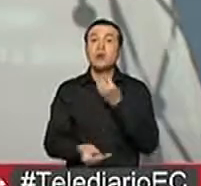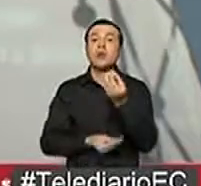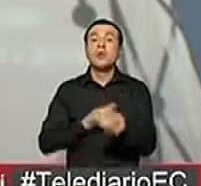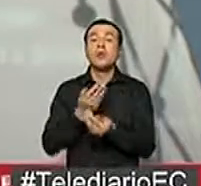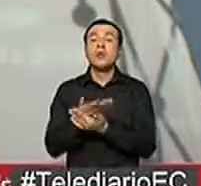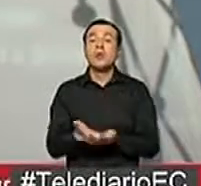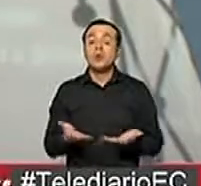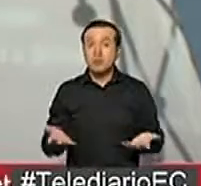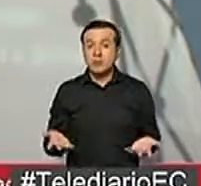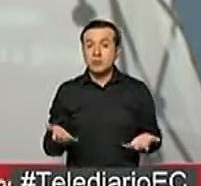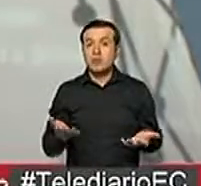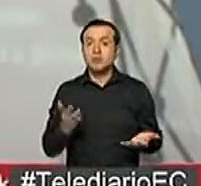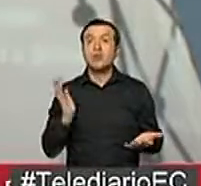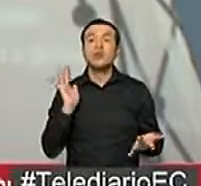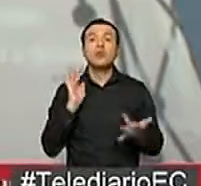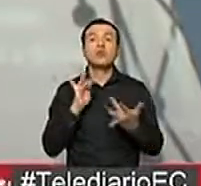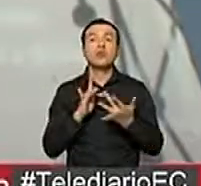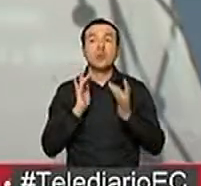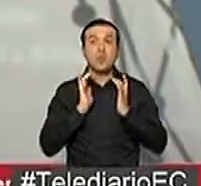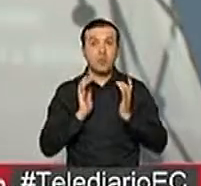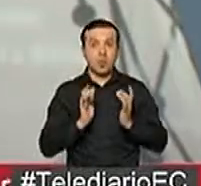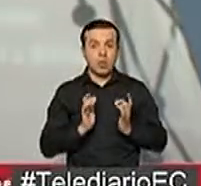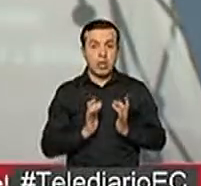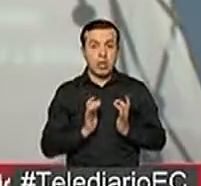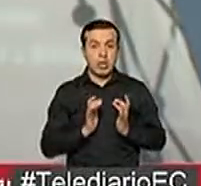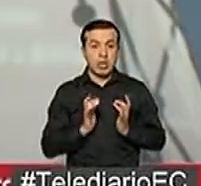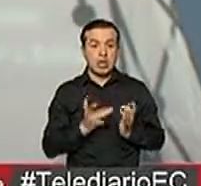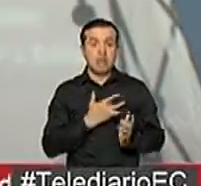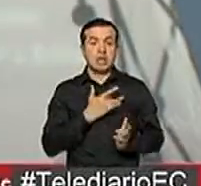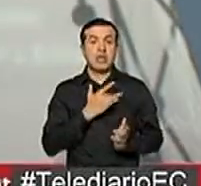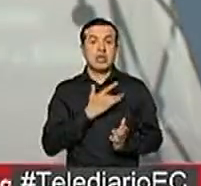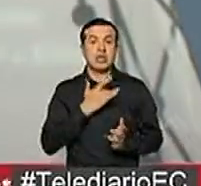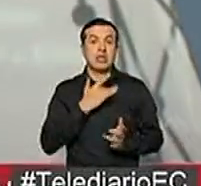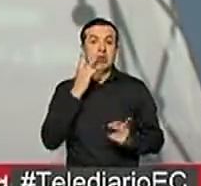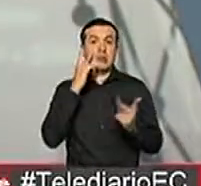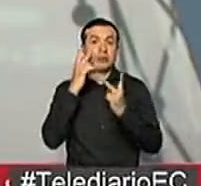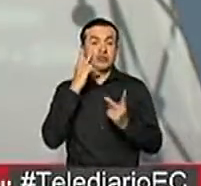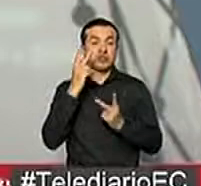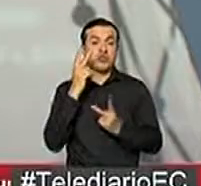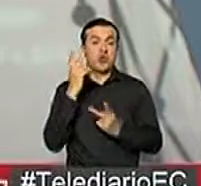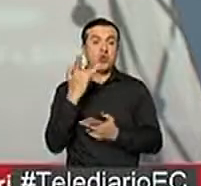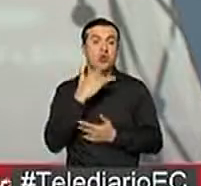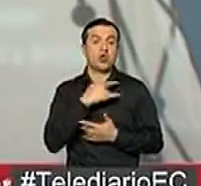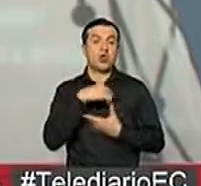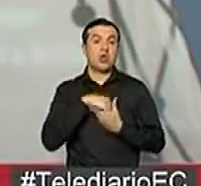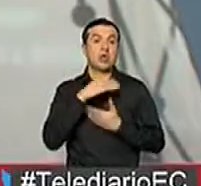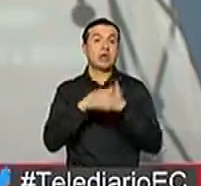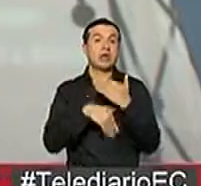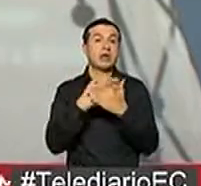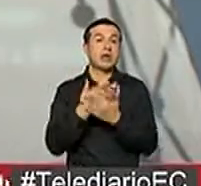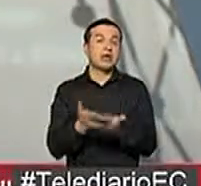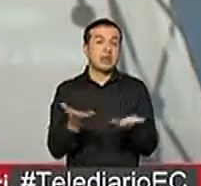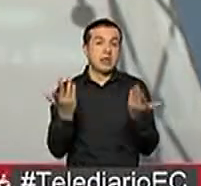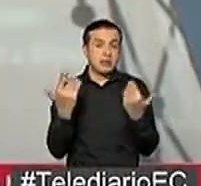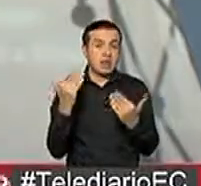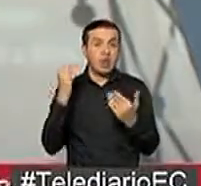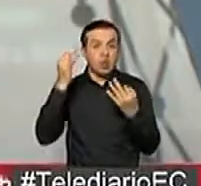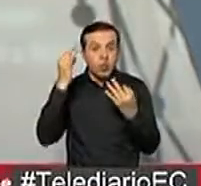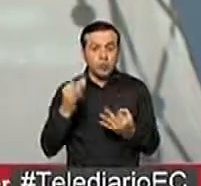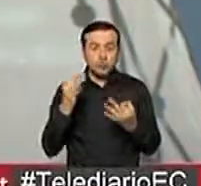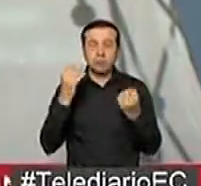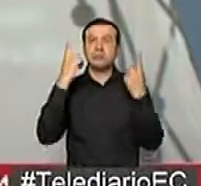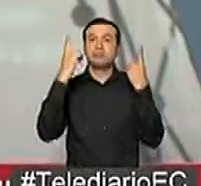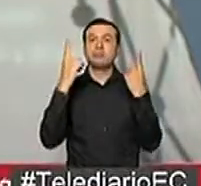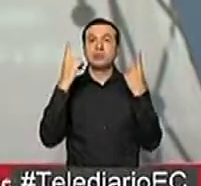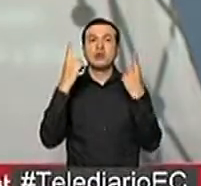tema del contacto corporal con esas visiones y luego, por supuesto, también cosas que luego sucedían. Es